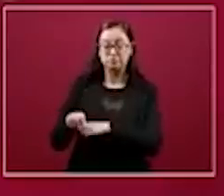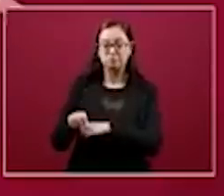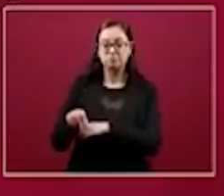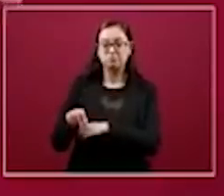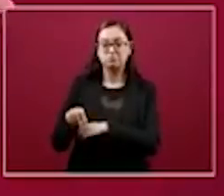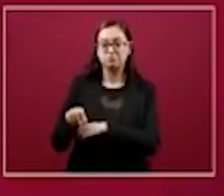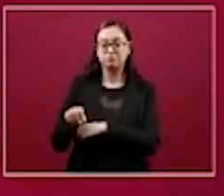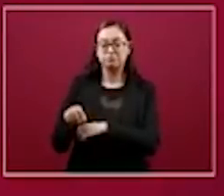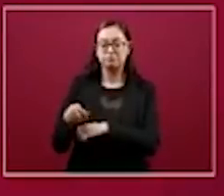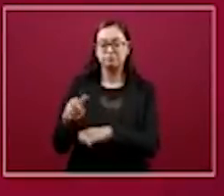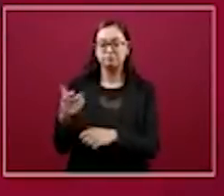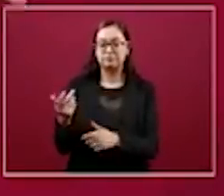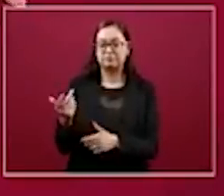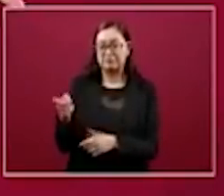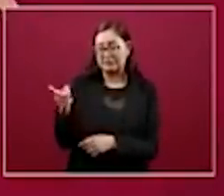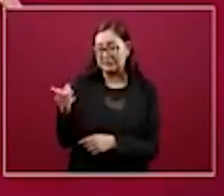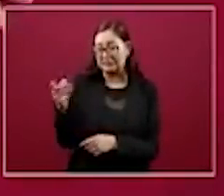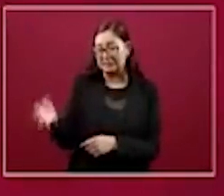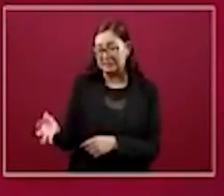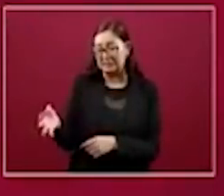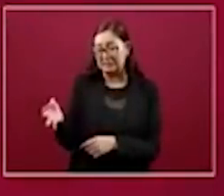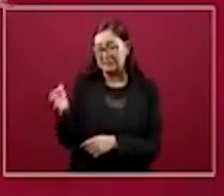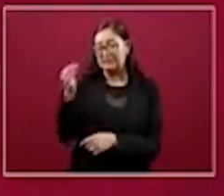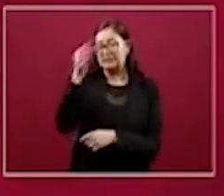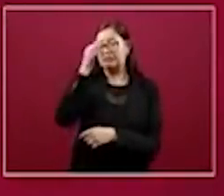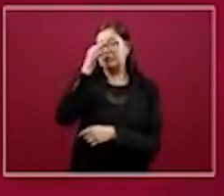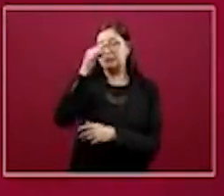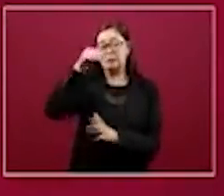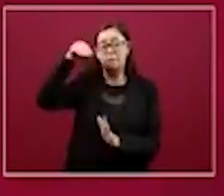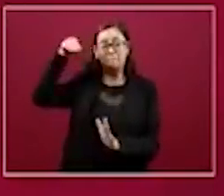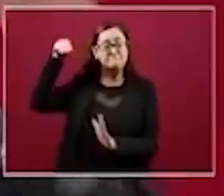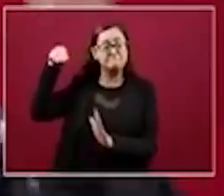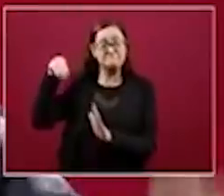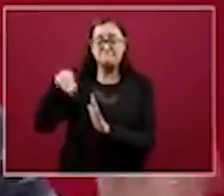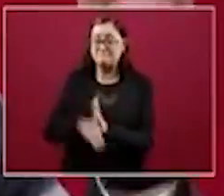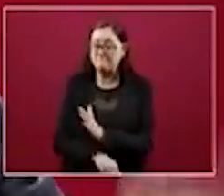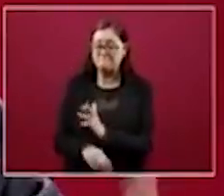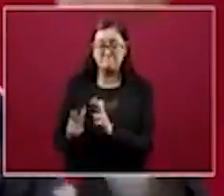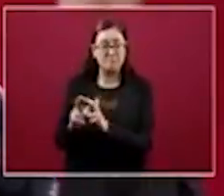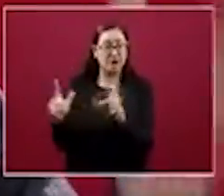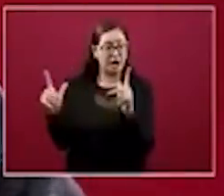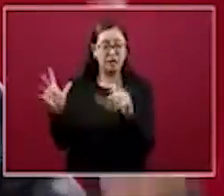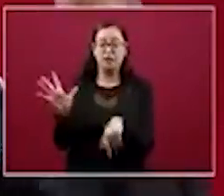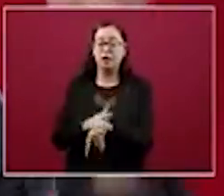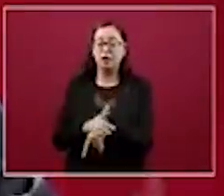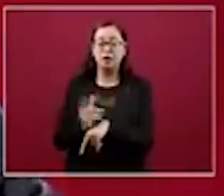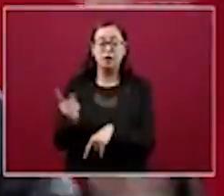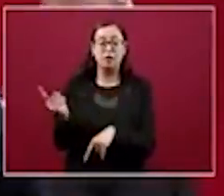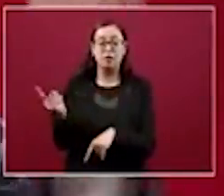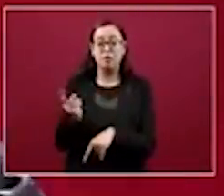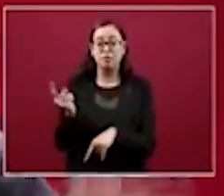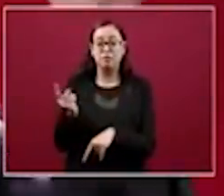que está a punto de quebrar porque está siendo